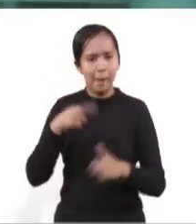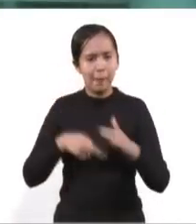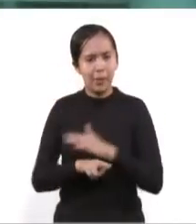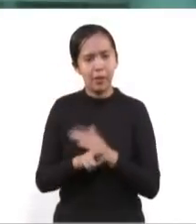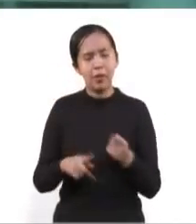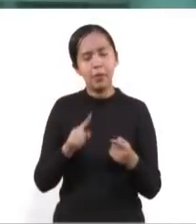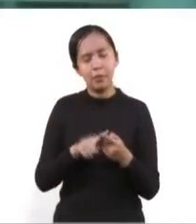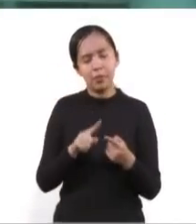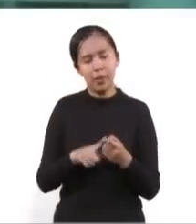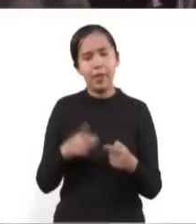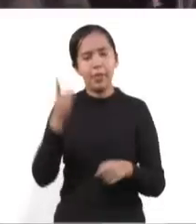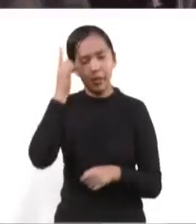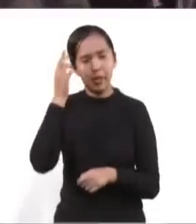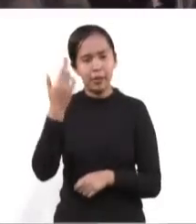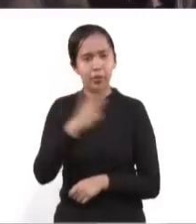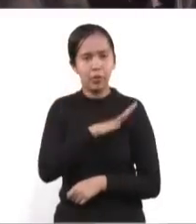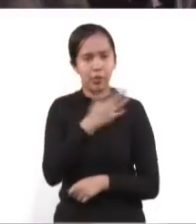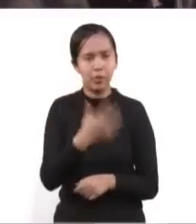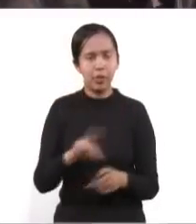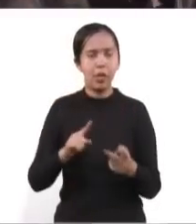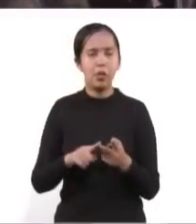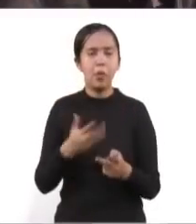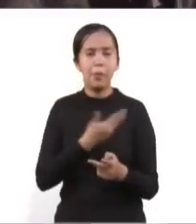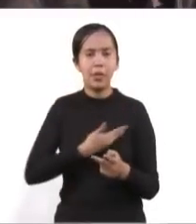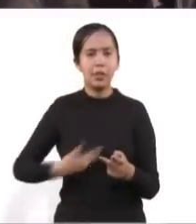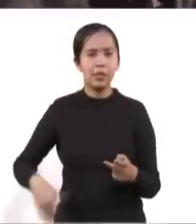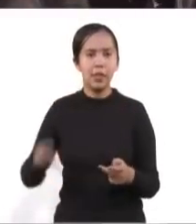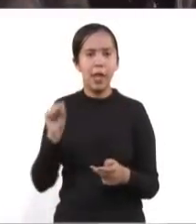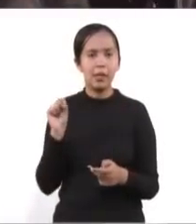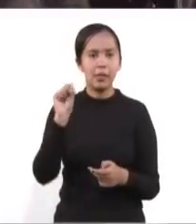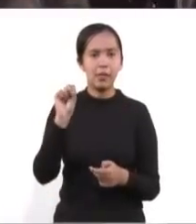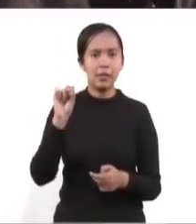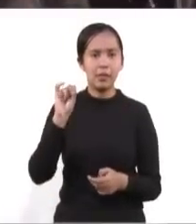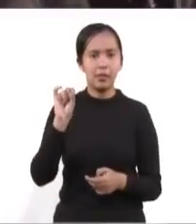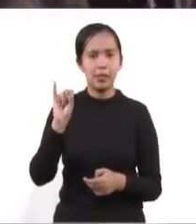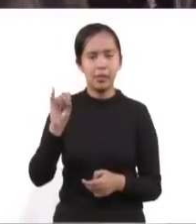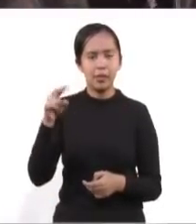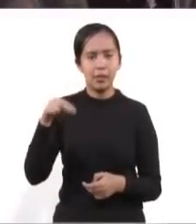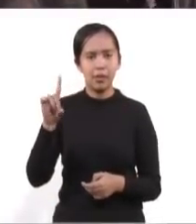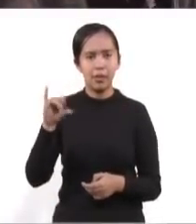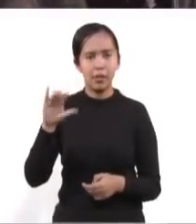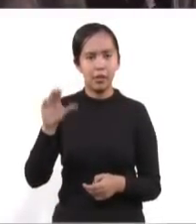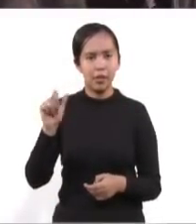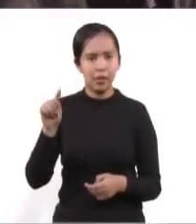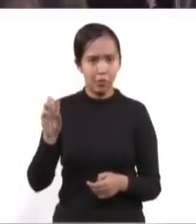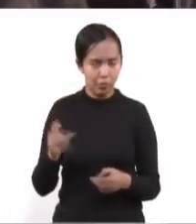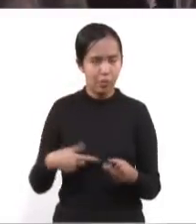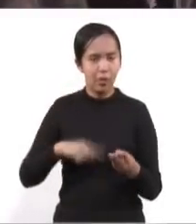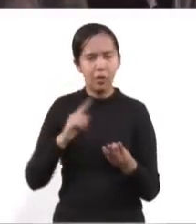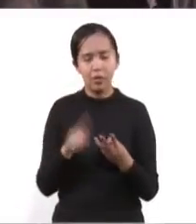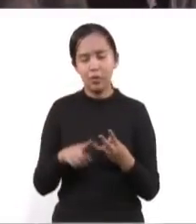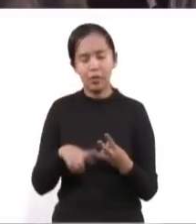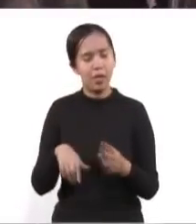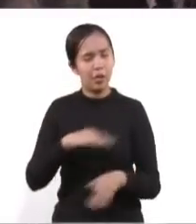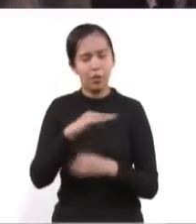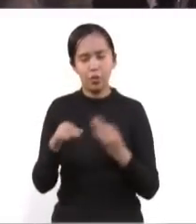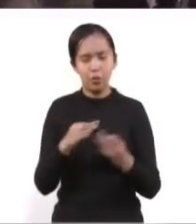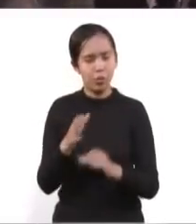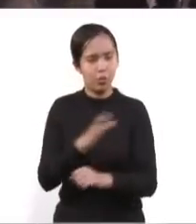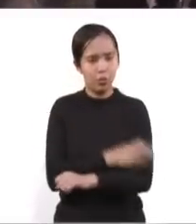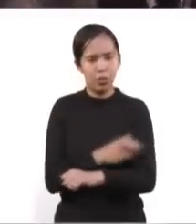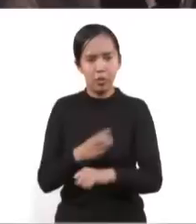su director general, al presidente del sindicato, Fernando Espino, a todos los compañeros, compañeras,